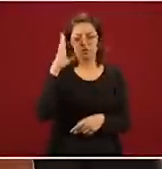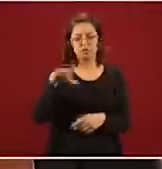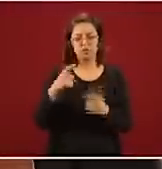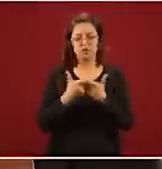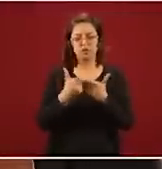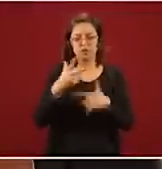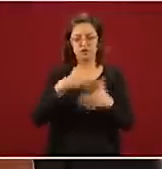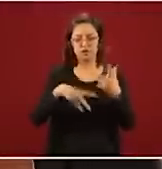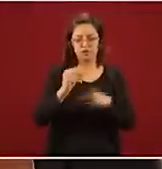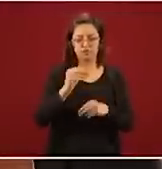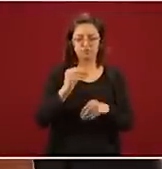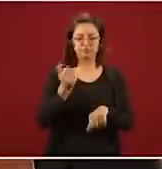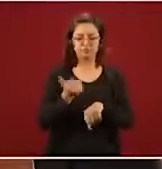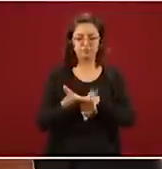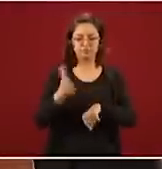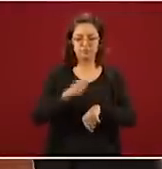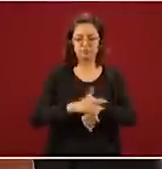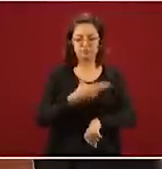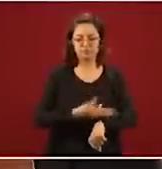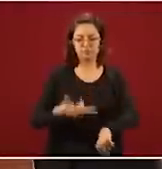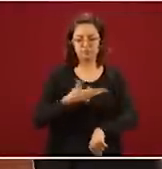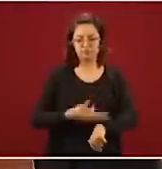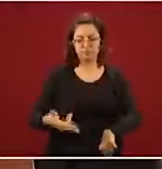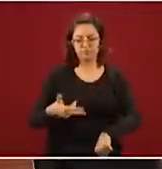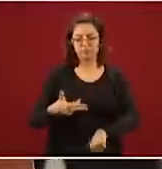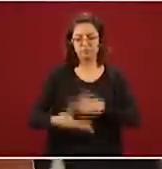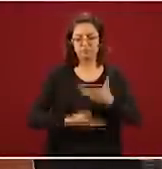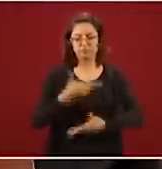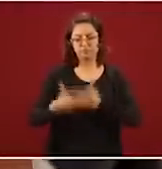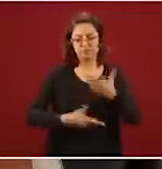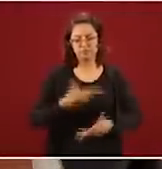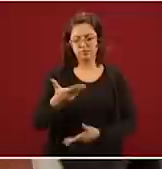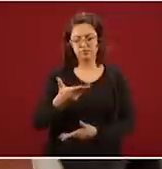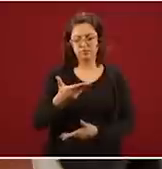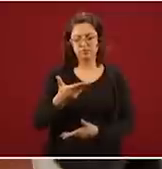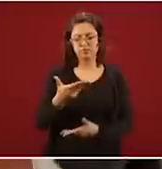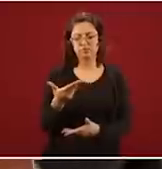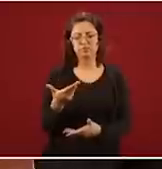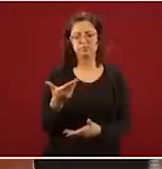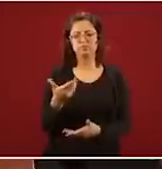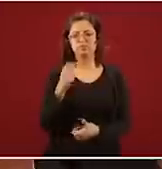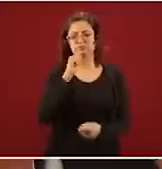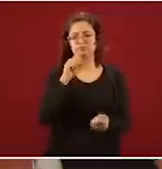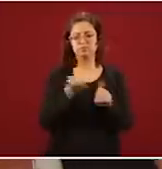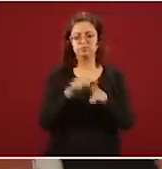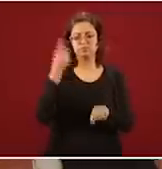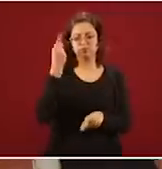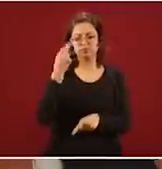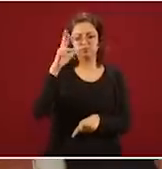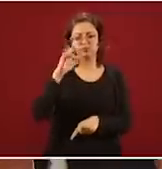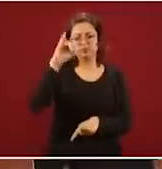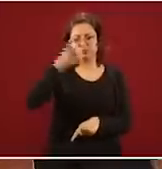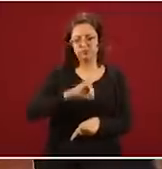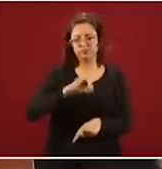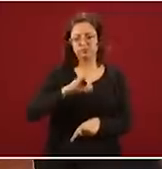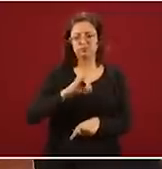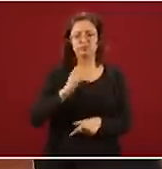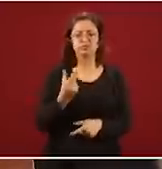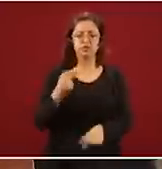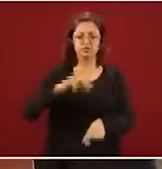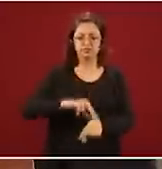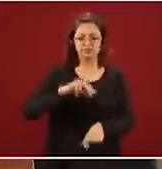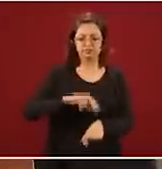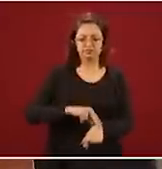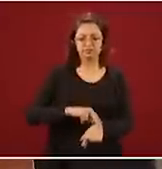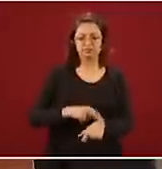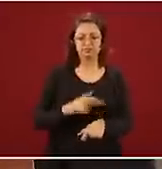economía y finanzas y en gestión de servicios, ha sido director y jefe de servicios de prestaciones médicas